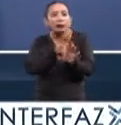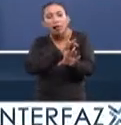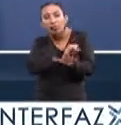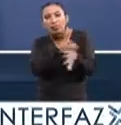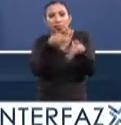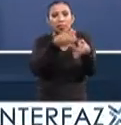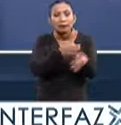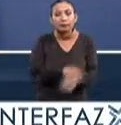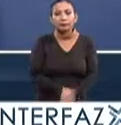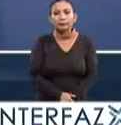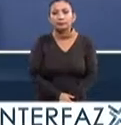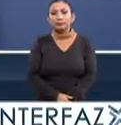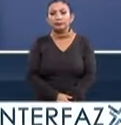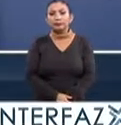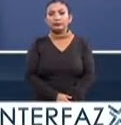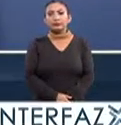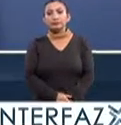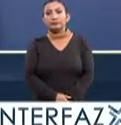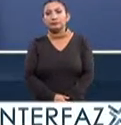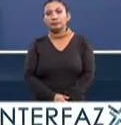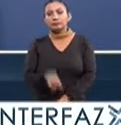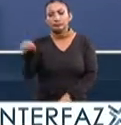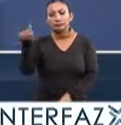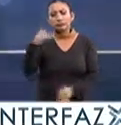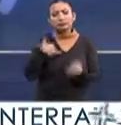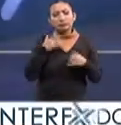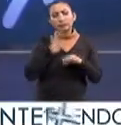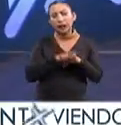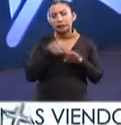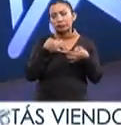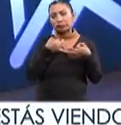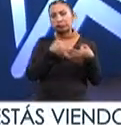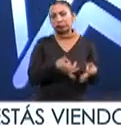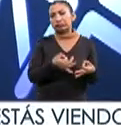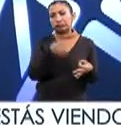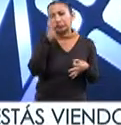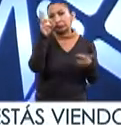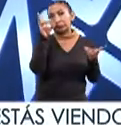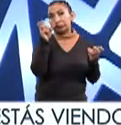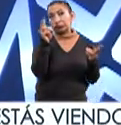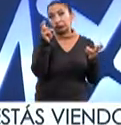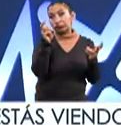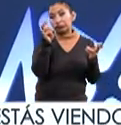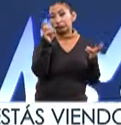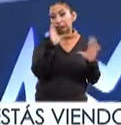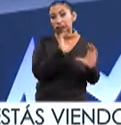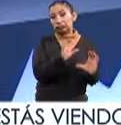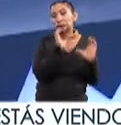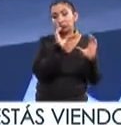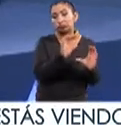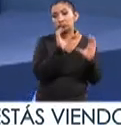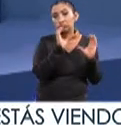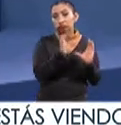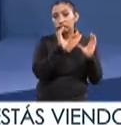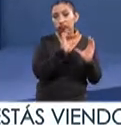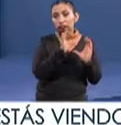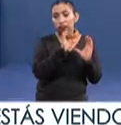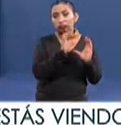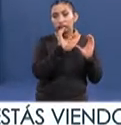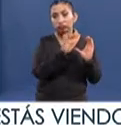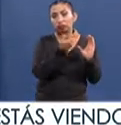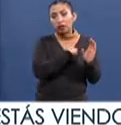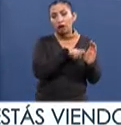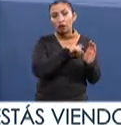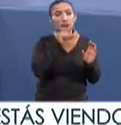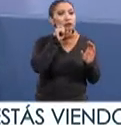salud se refiere? Bueno, se inclinan un poquito más hacia lo que es cuidado de la